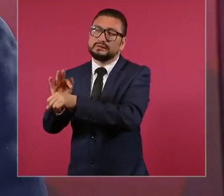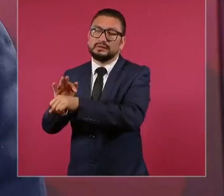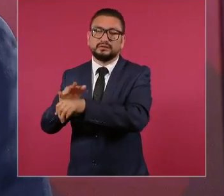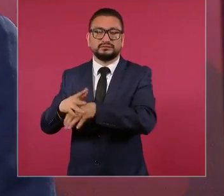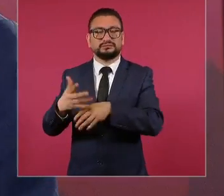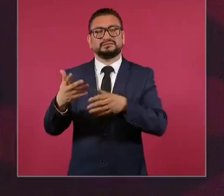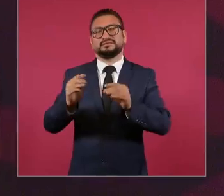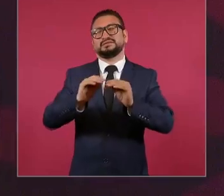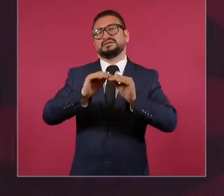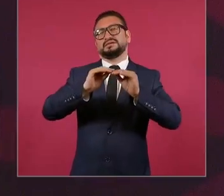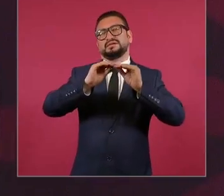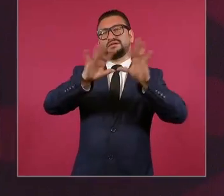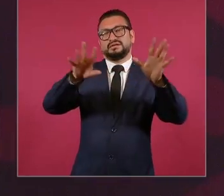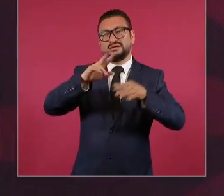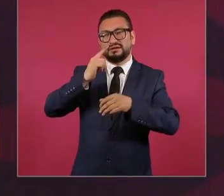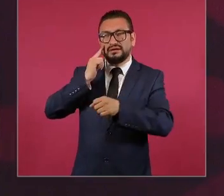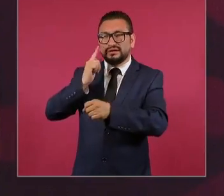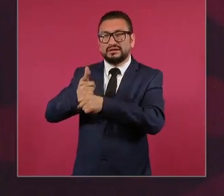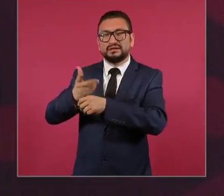Clarísimo.